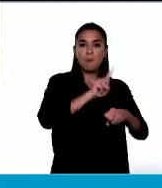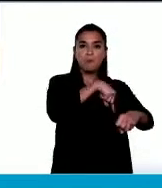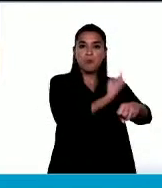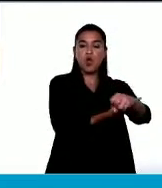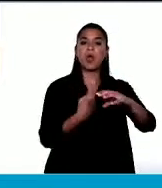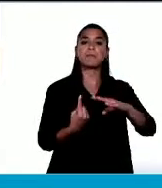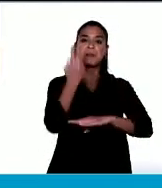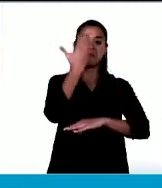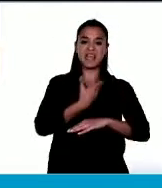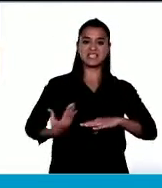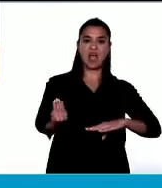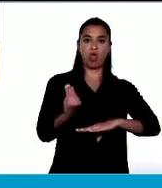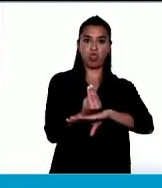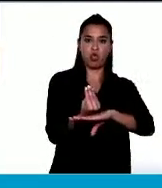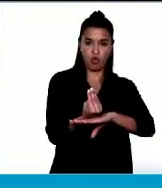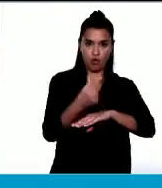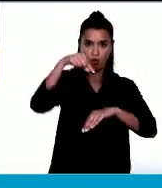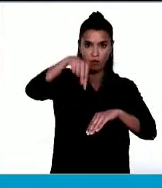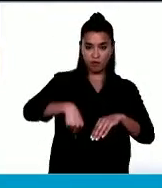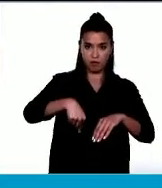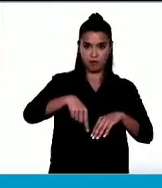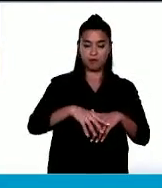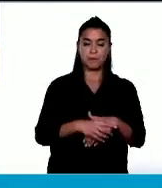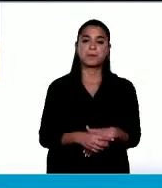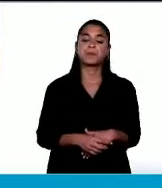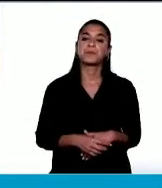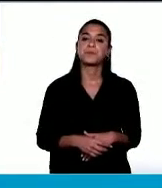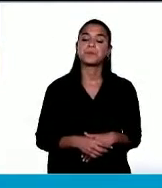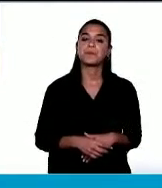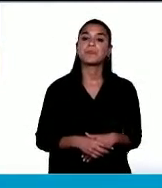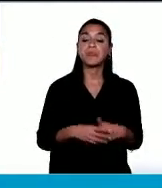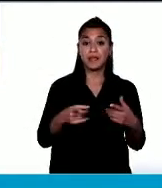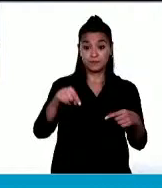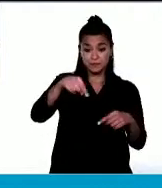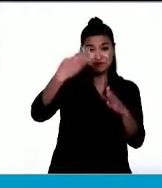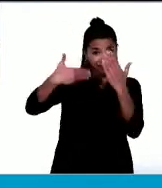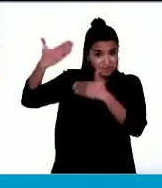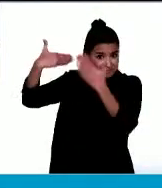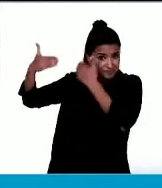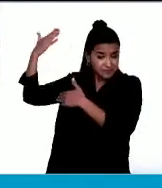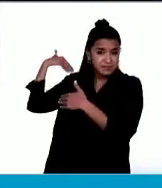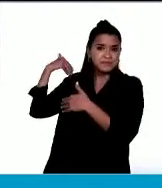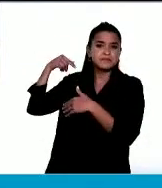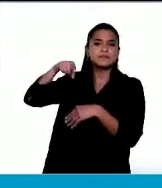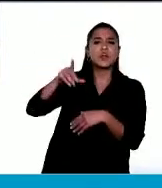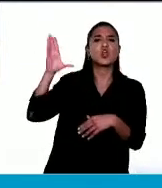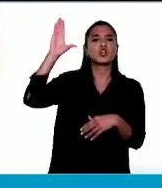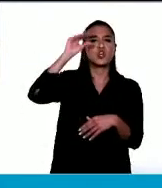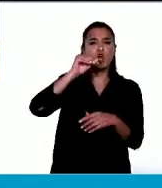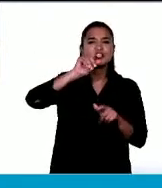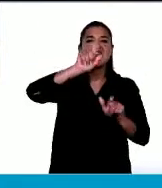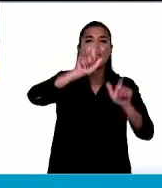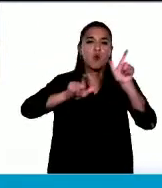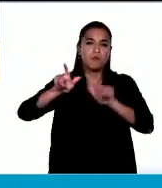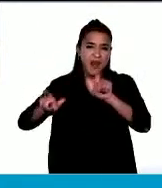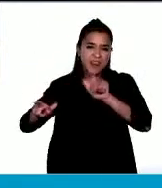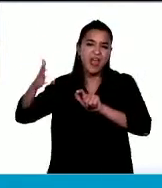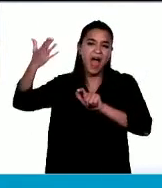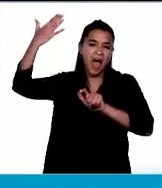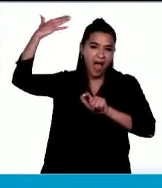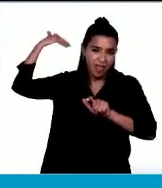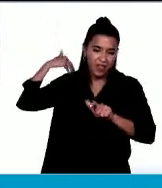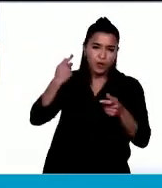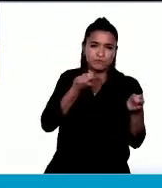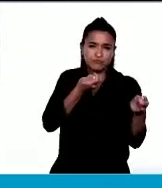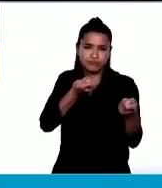obrero en la historia de nuestro planeta. En los inicios de la larga noche de la humanidad, como fue la carnicería humana de